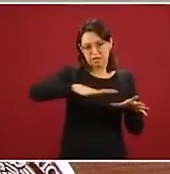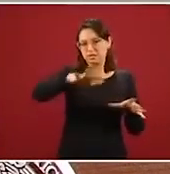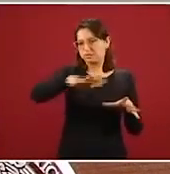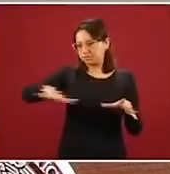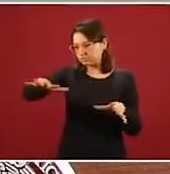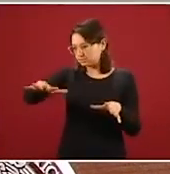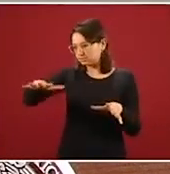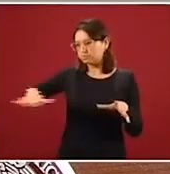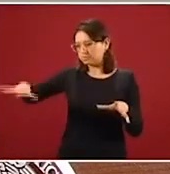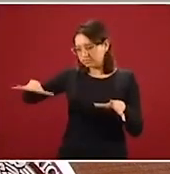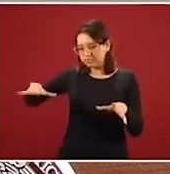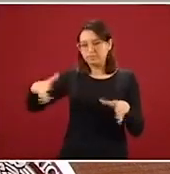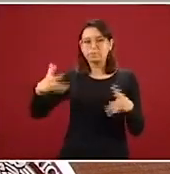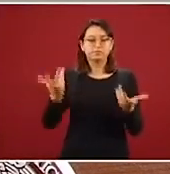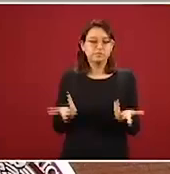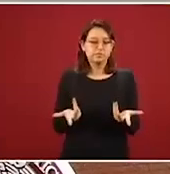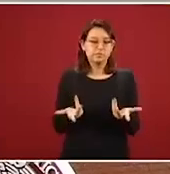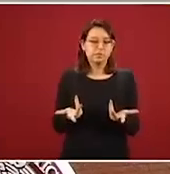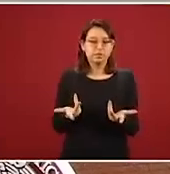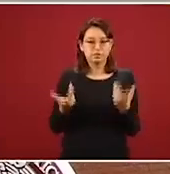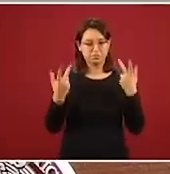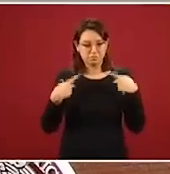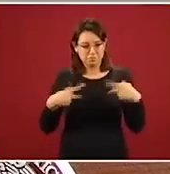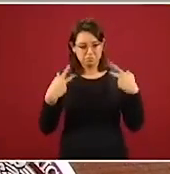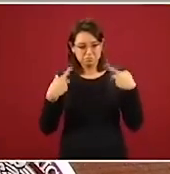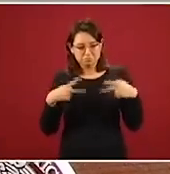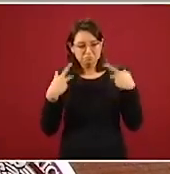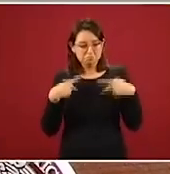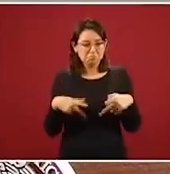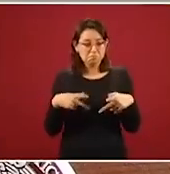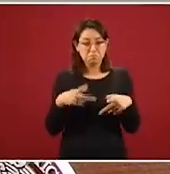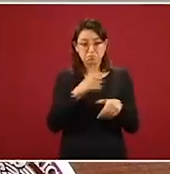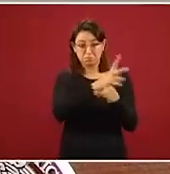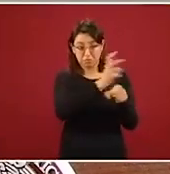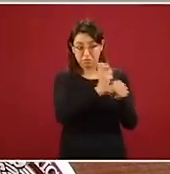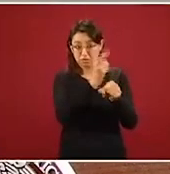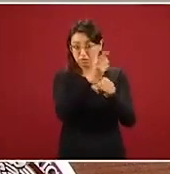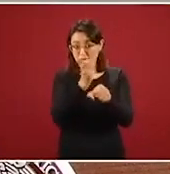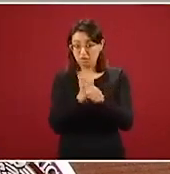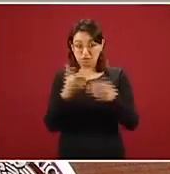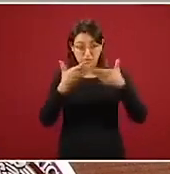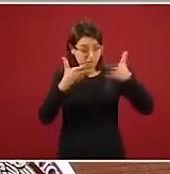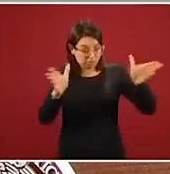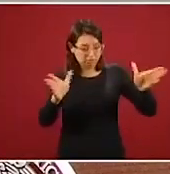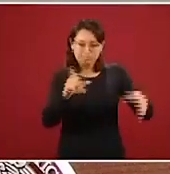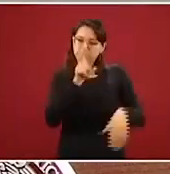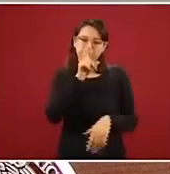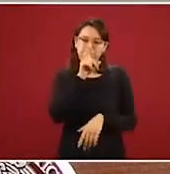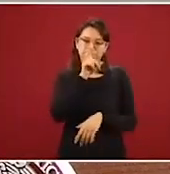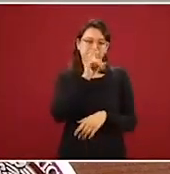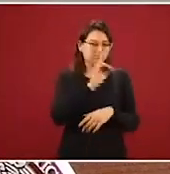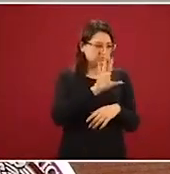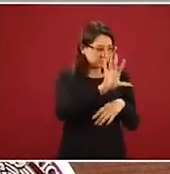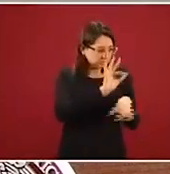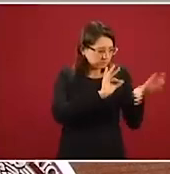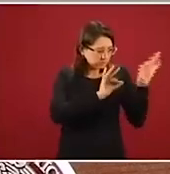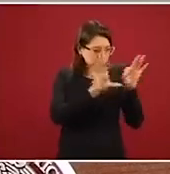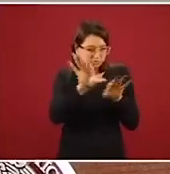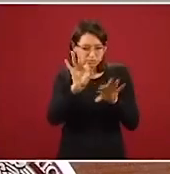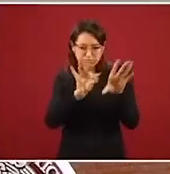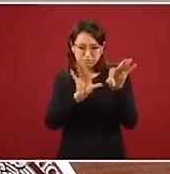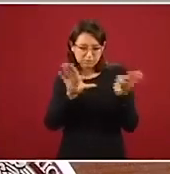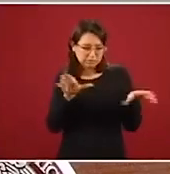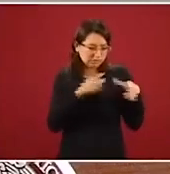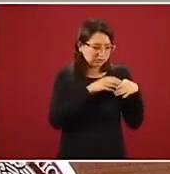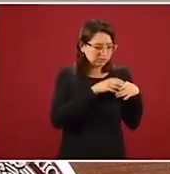iban buscando los perfiles cuando se abría alguna nueva plaza y no se hacía de manera abierta. ¿Qué es lo que hicimos junto con